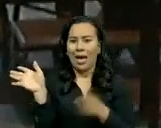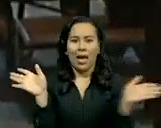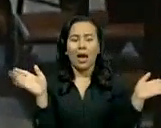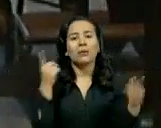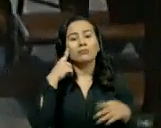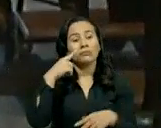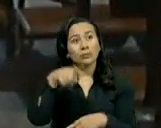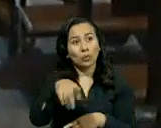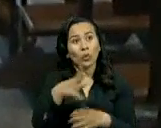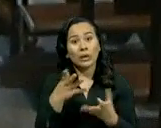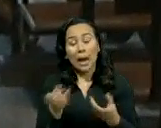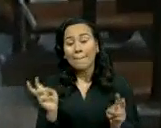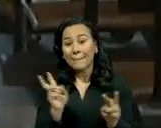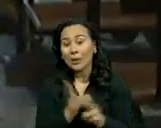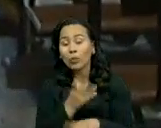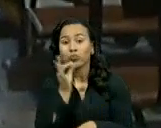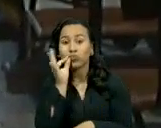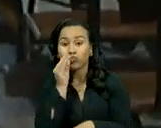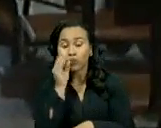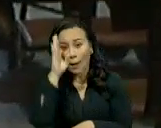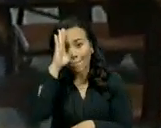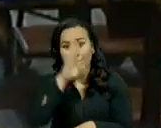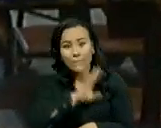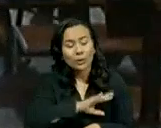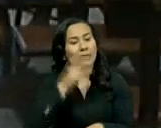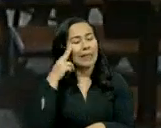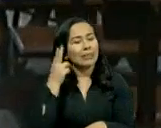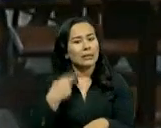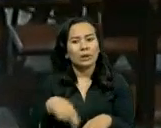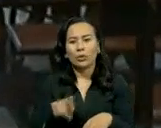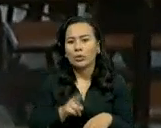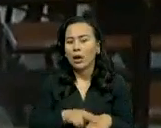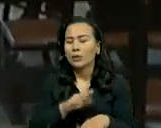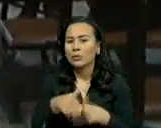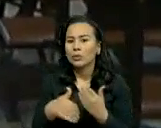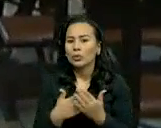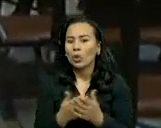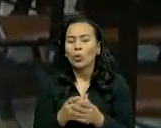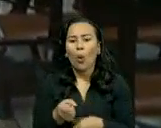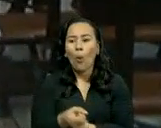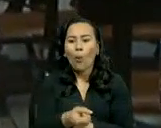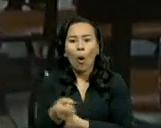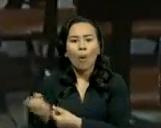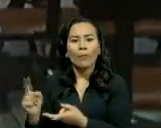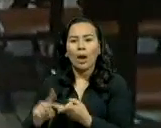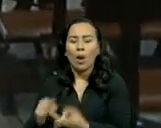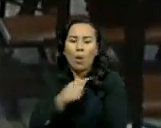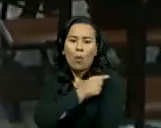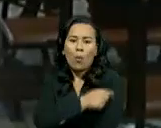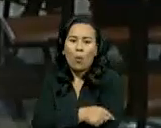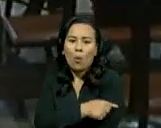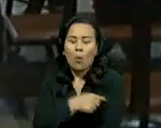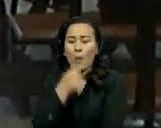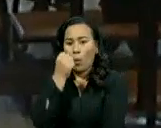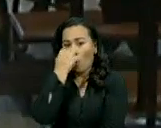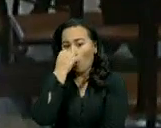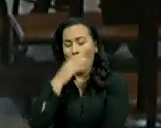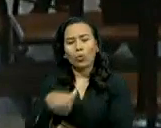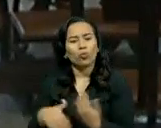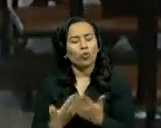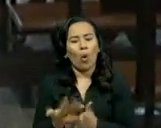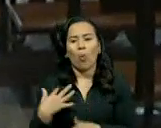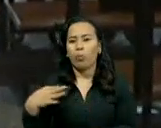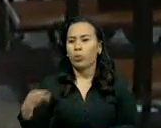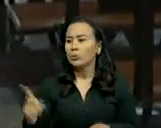socorro, agencia de tránsito municipal, policía, también el cuerpo de bomberos estará presto para brindar la ayuda y la